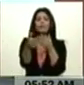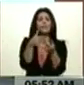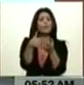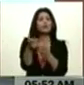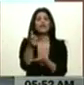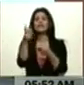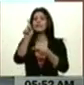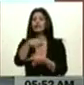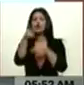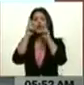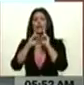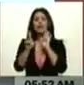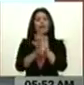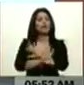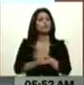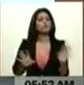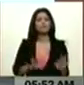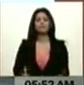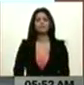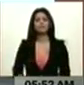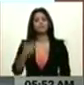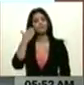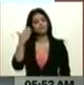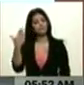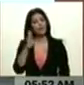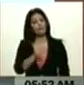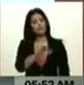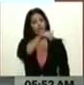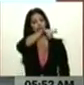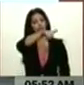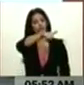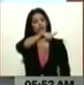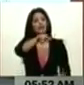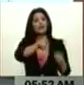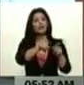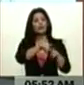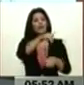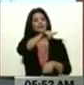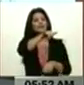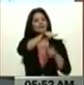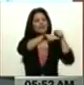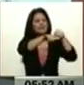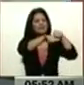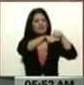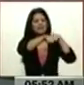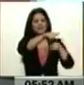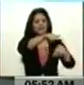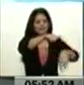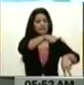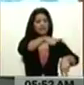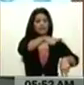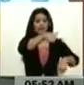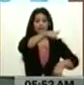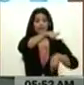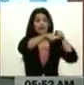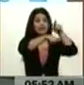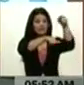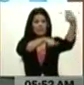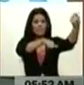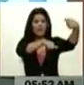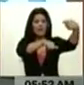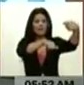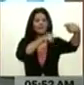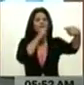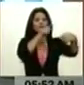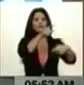imperio, ¿eh? En esto consiste el cambio. Los títeres del imperio, hermano. Estos son los que mandan, los que le pagan los viajecitos